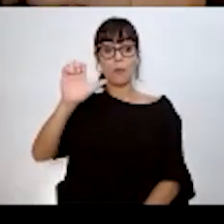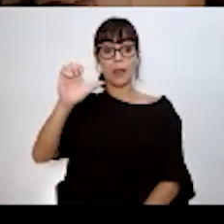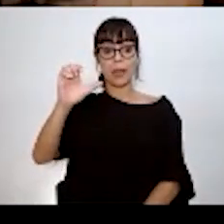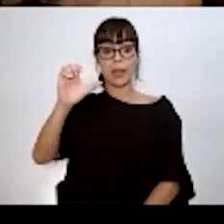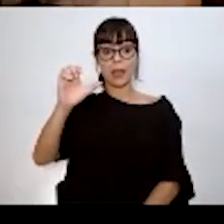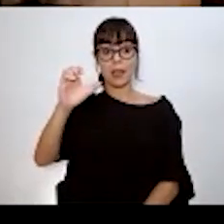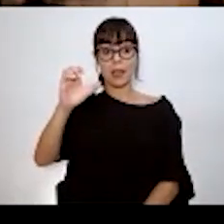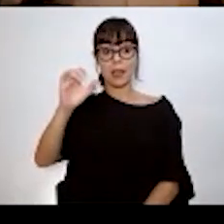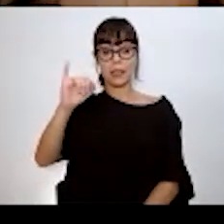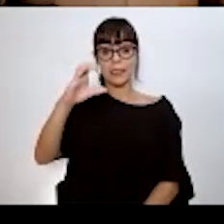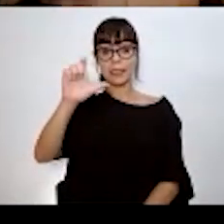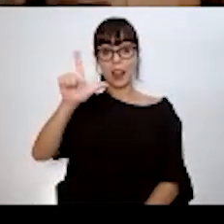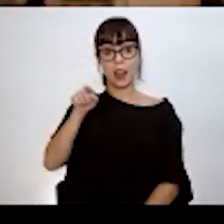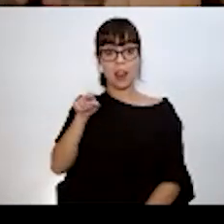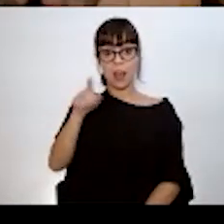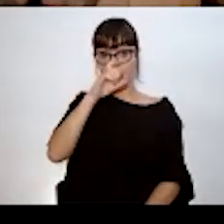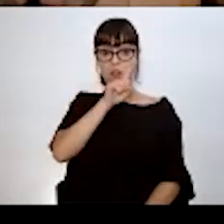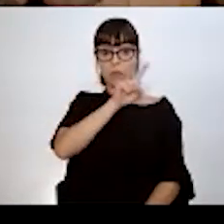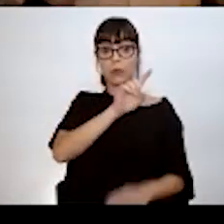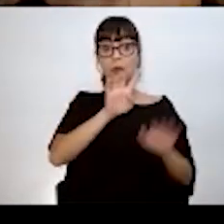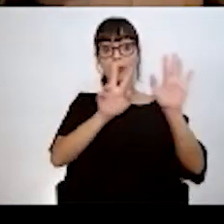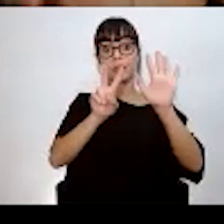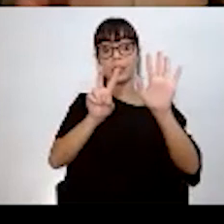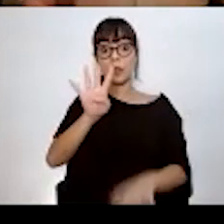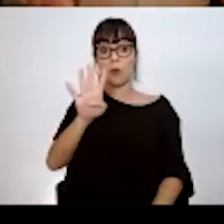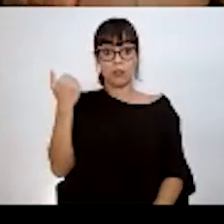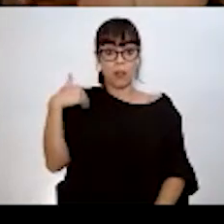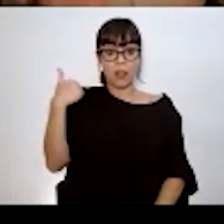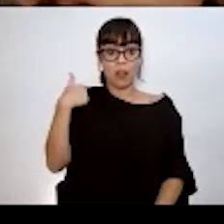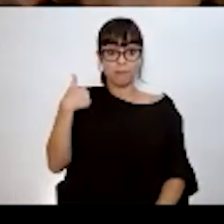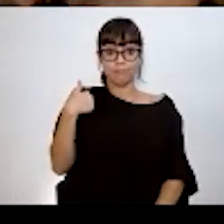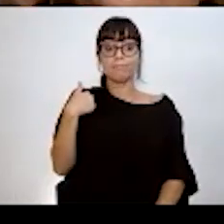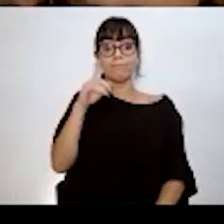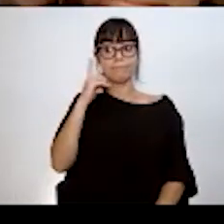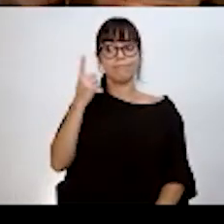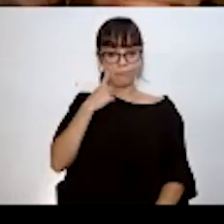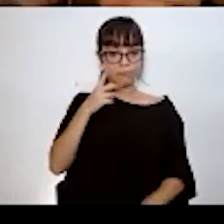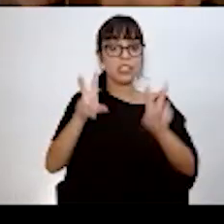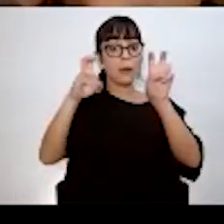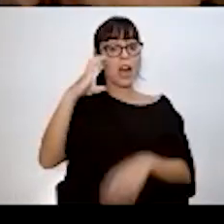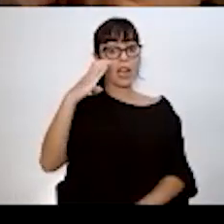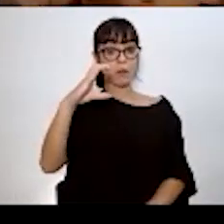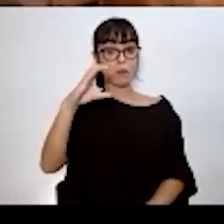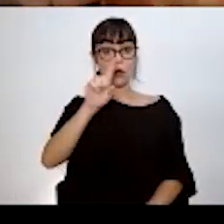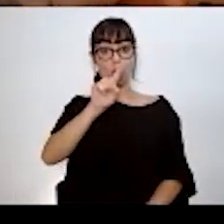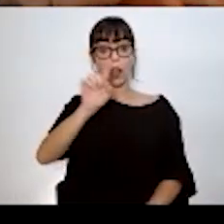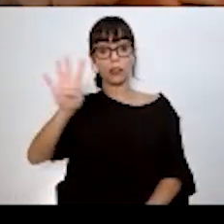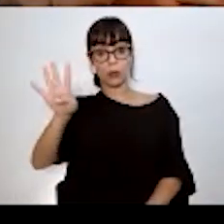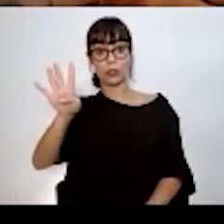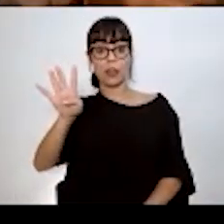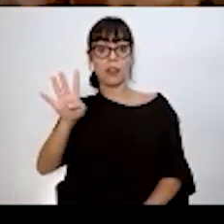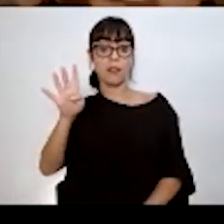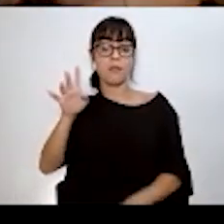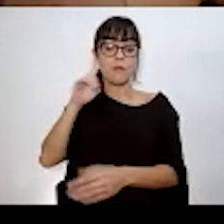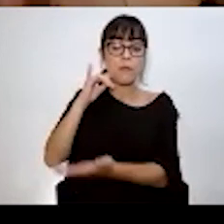había publicado y ya había puesto de manifiesto la importancia del carbono 14, de las dataciones absolutas, para conocer un poco el pasado del